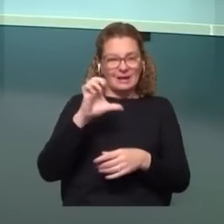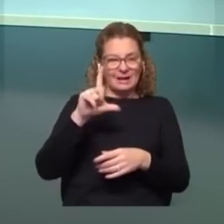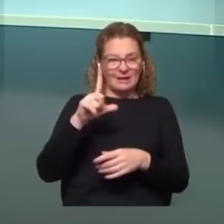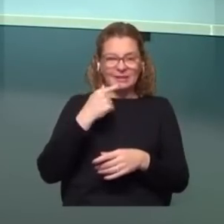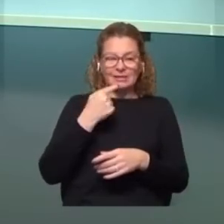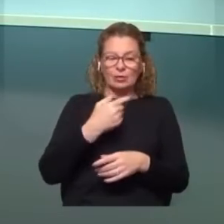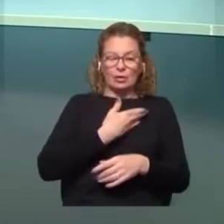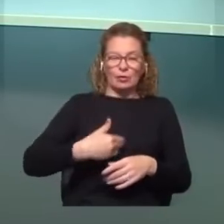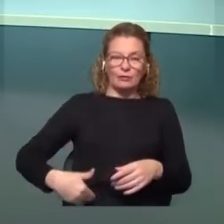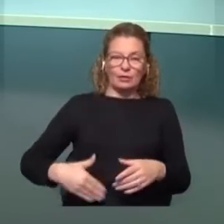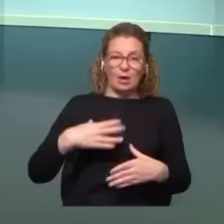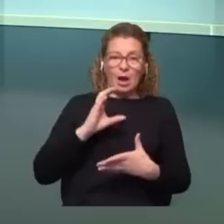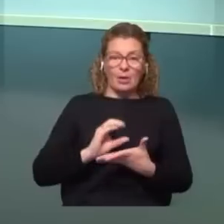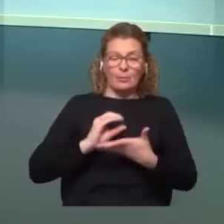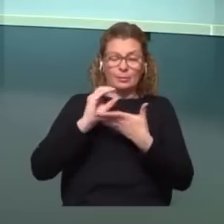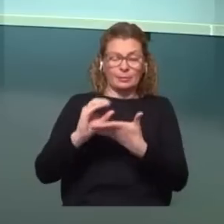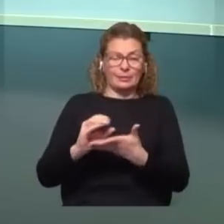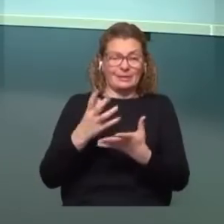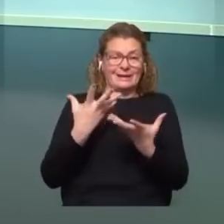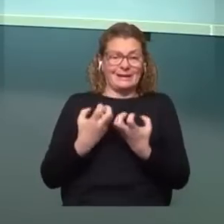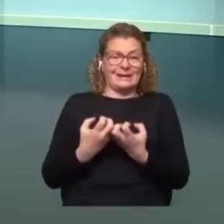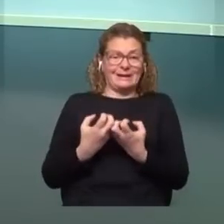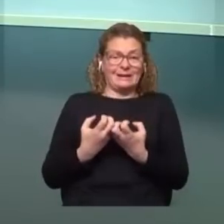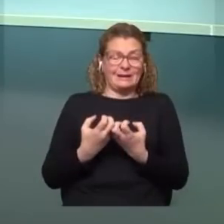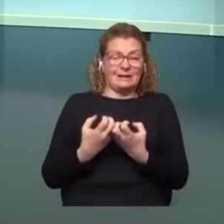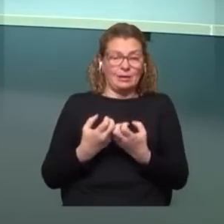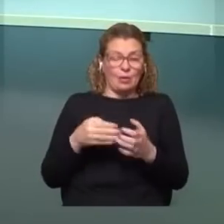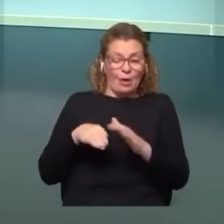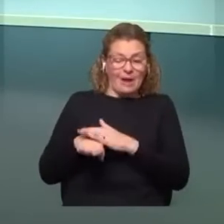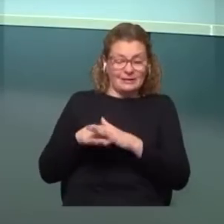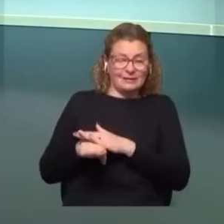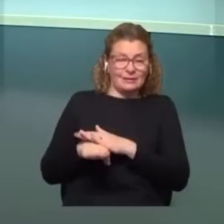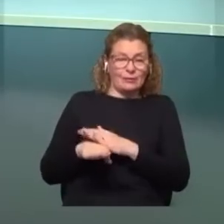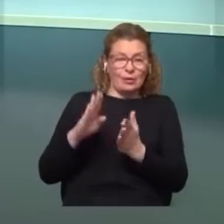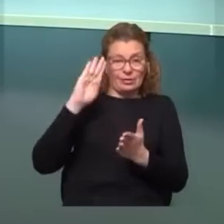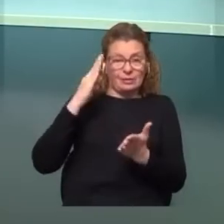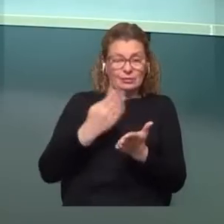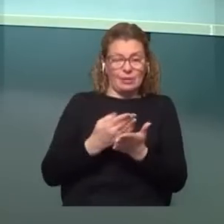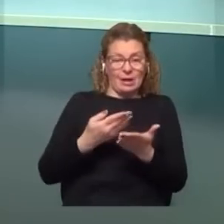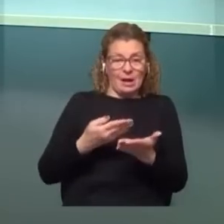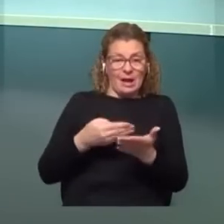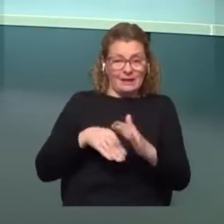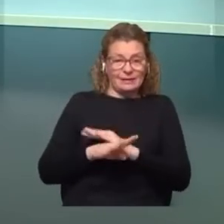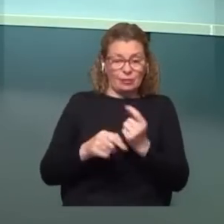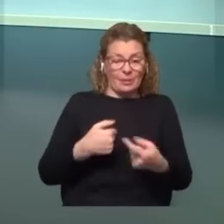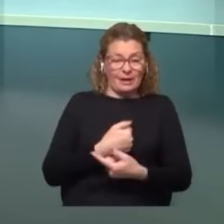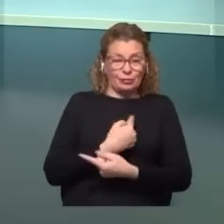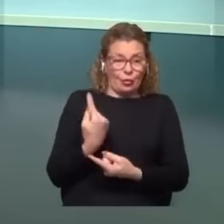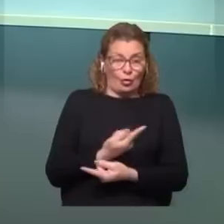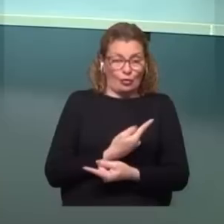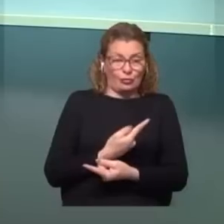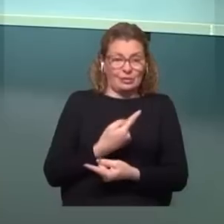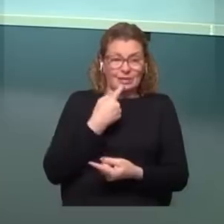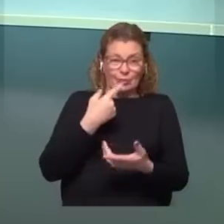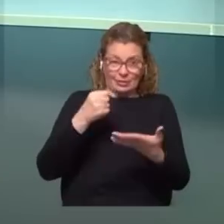gobierno debe aportar recursos y pretende que los archivos de la dictadura sean de acceso universal además detalló y